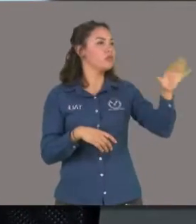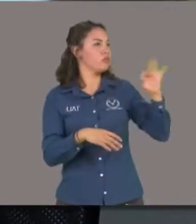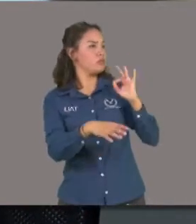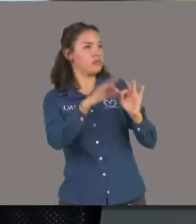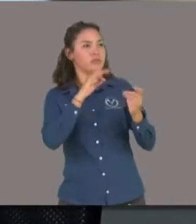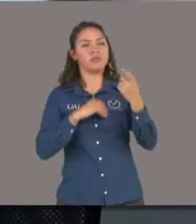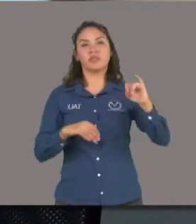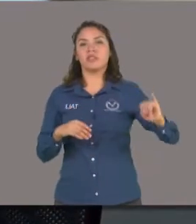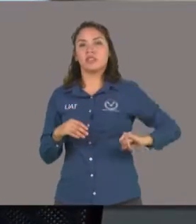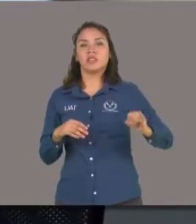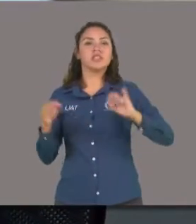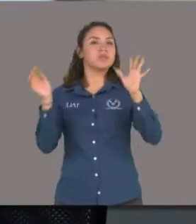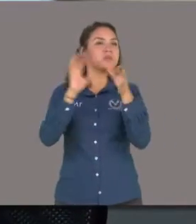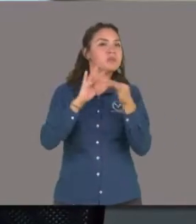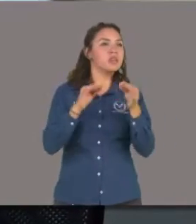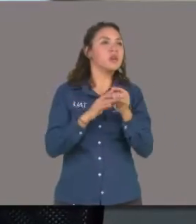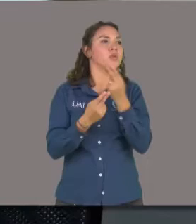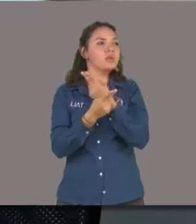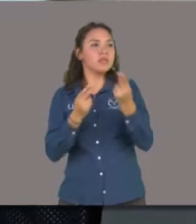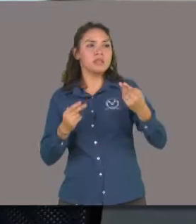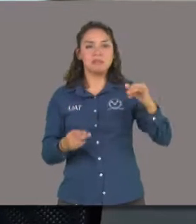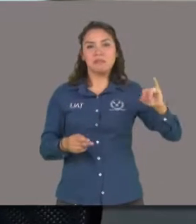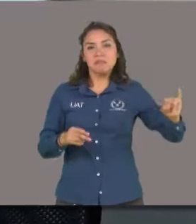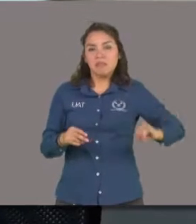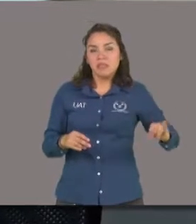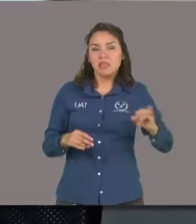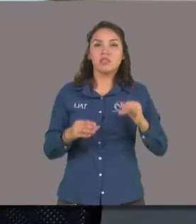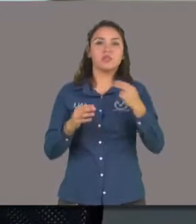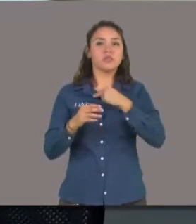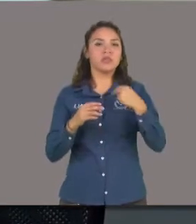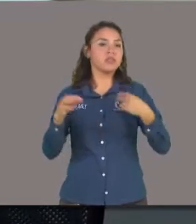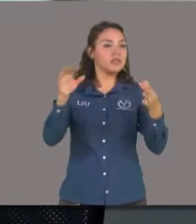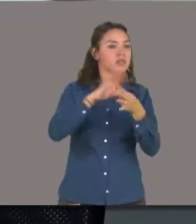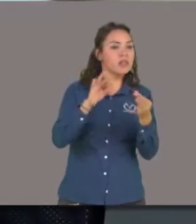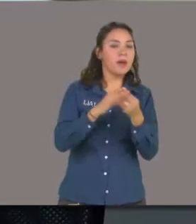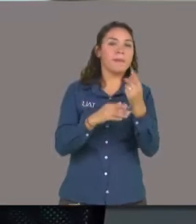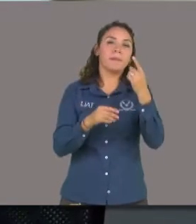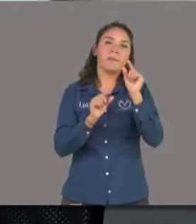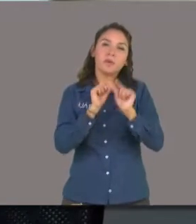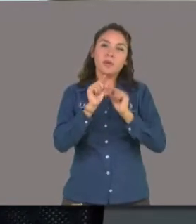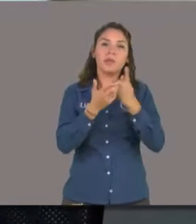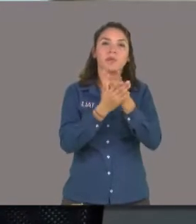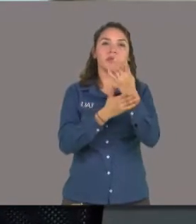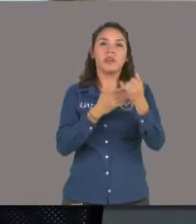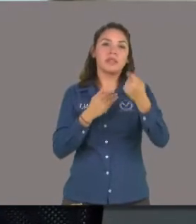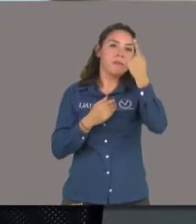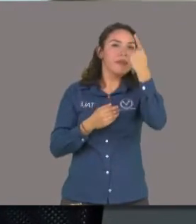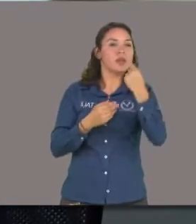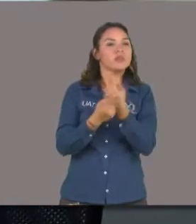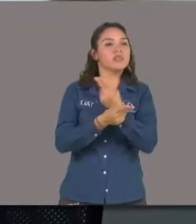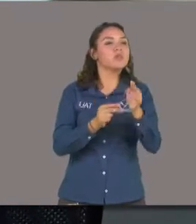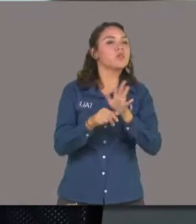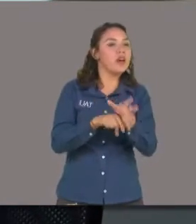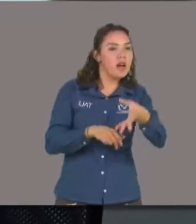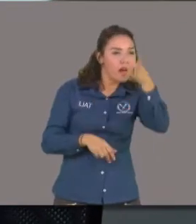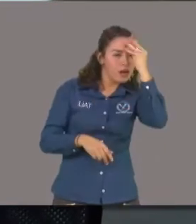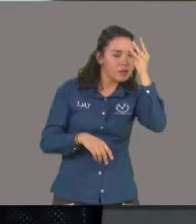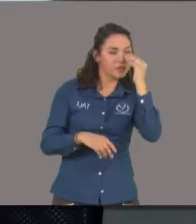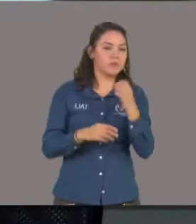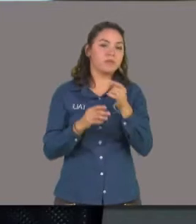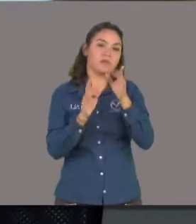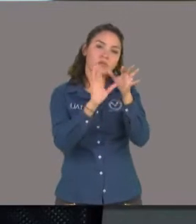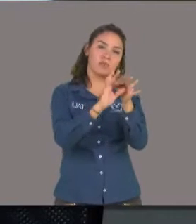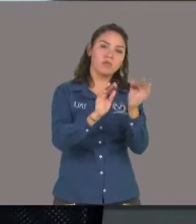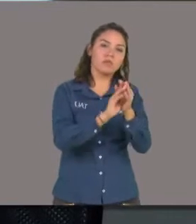nosotros solos. Nos platican sus inquietudes. Y empezamos a trabajar con ellos. Les empezamos a dar pequeños proyectos. Empezamos a ver para qué son hábiles. Entonces tratamos